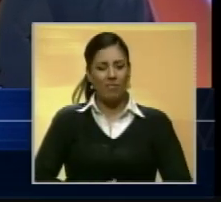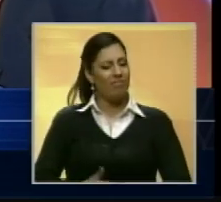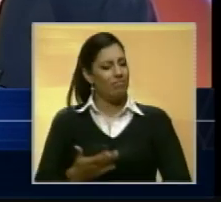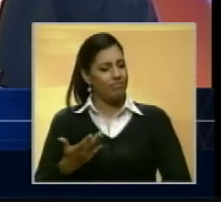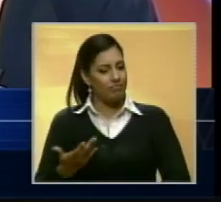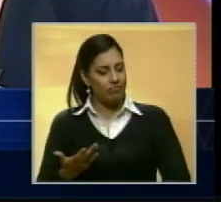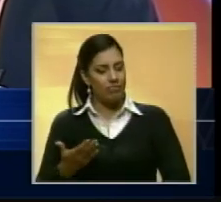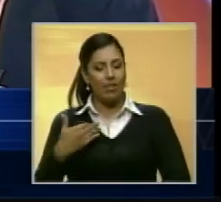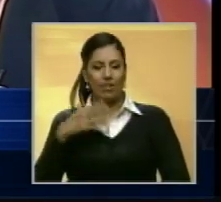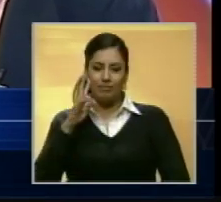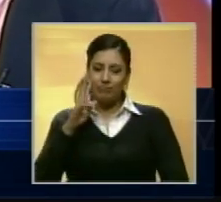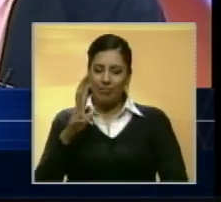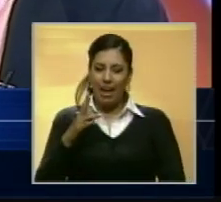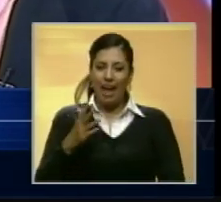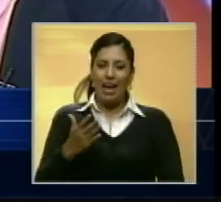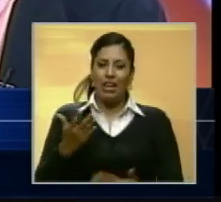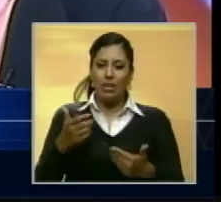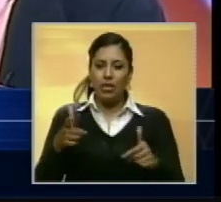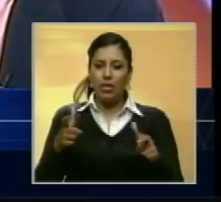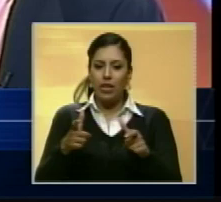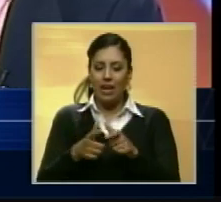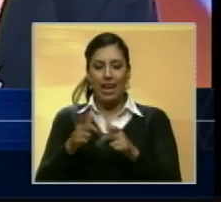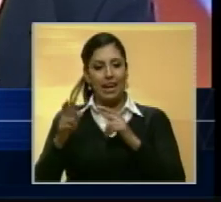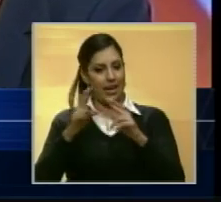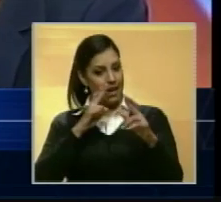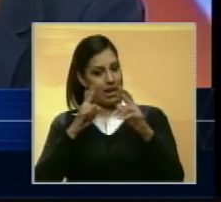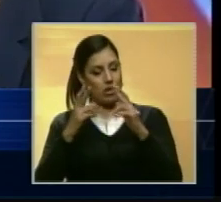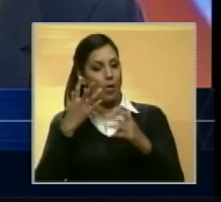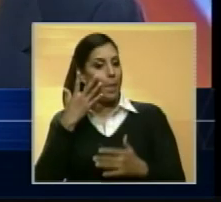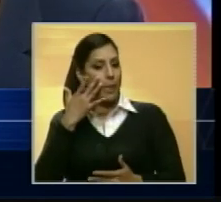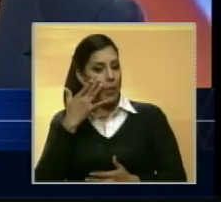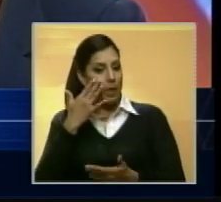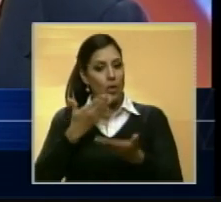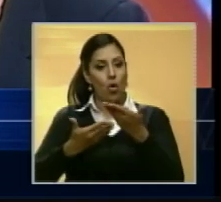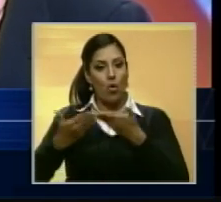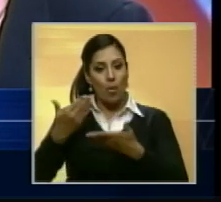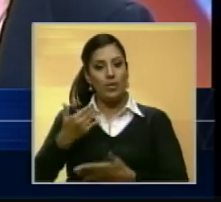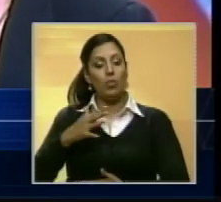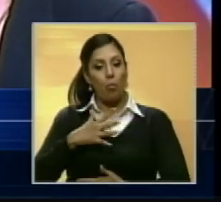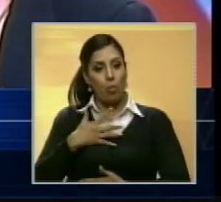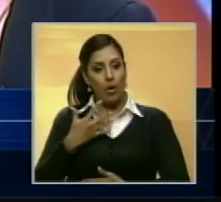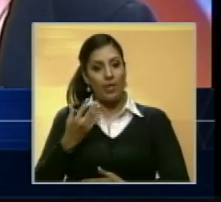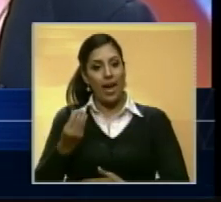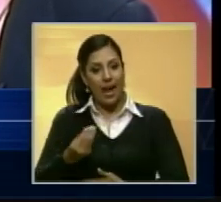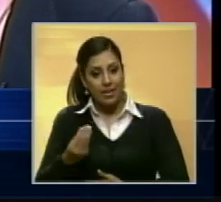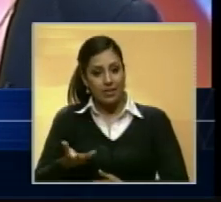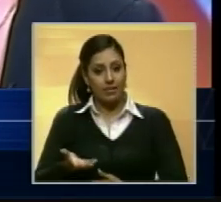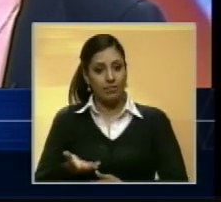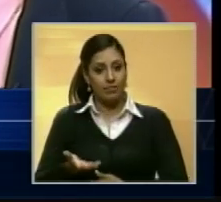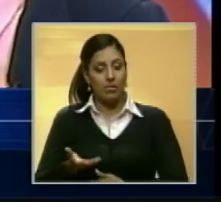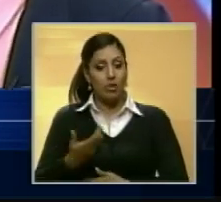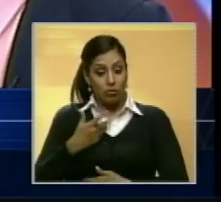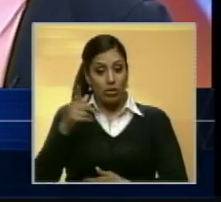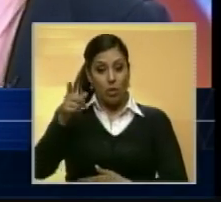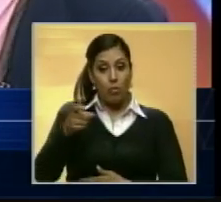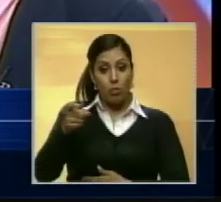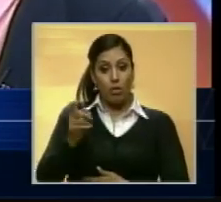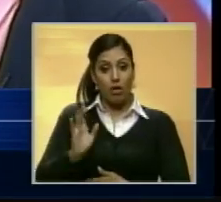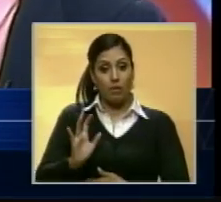que evidentemente va a distorsionar las relaciones, por ejemplo, en el área comercial que se pudiesen estar desarrollando. Es lo que ellos